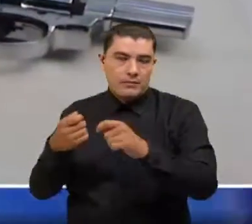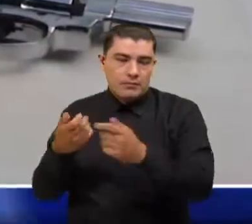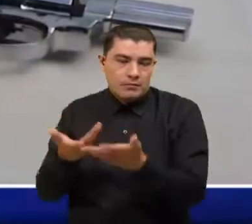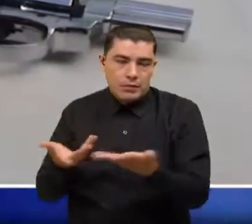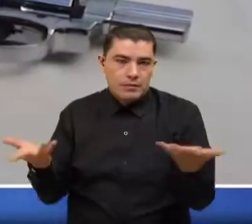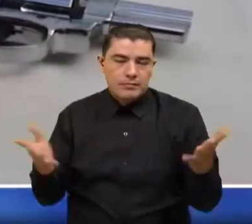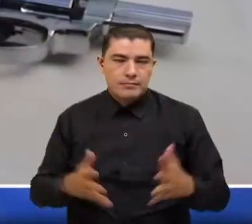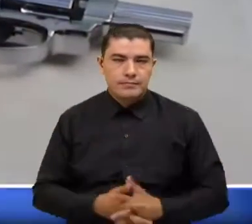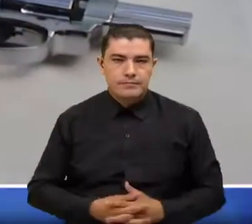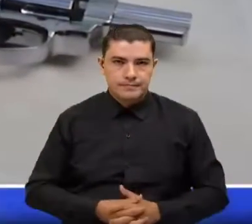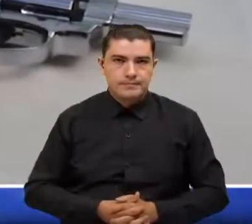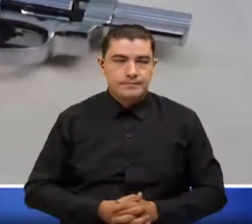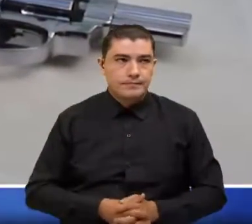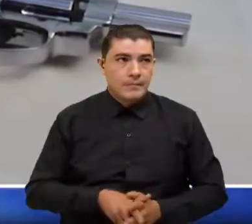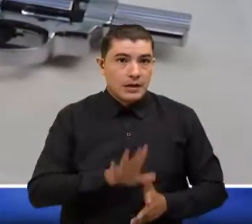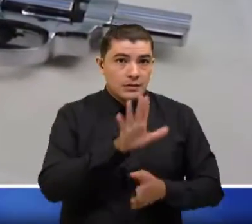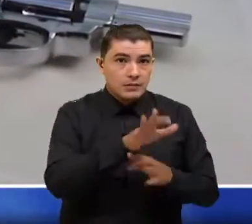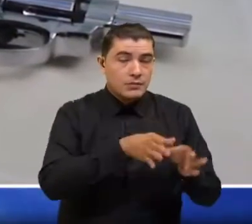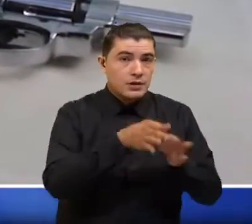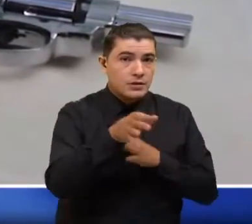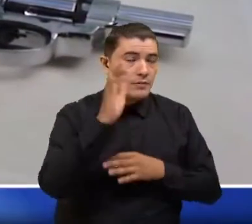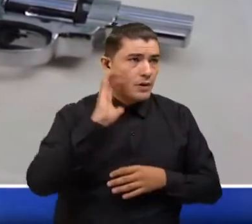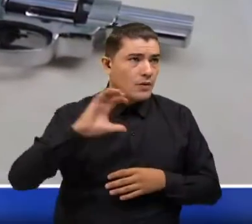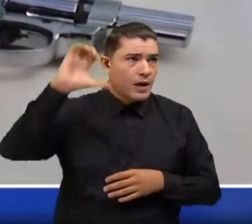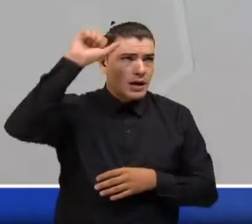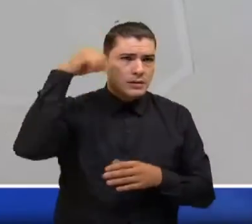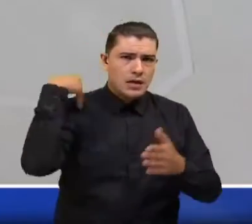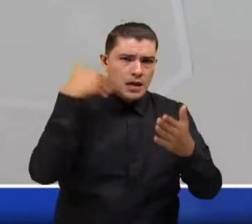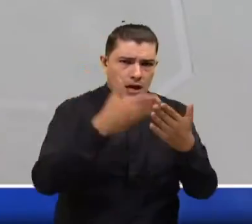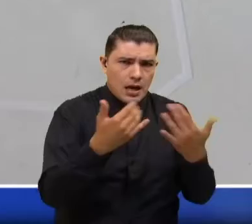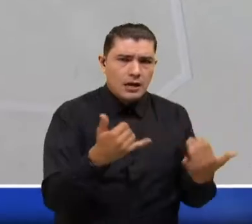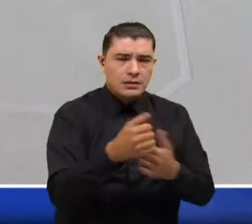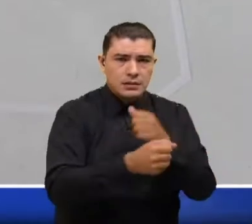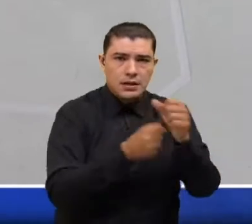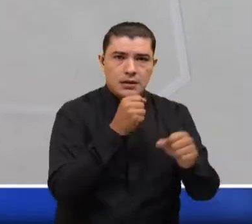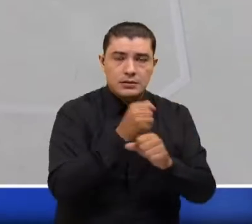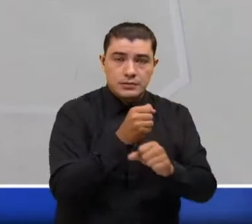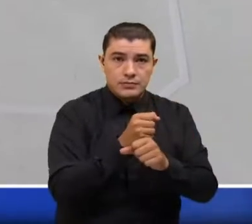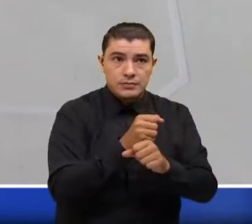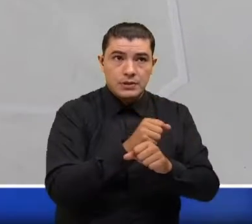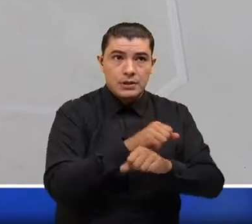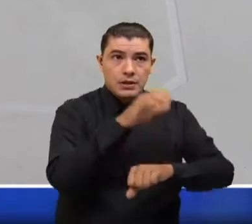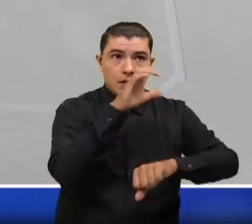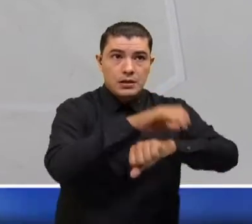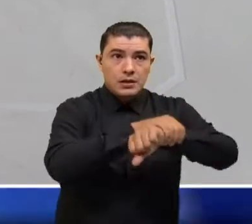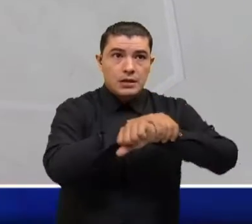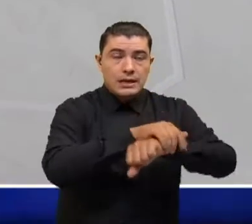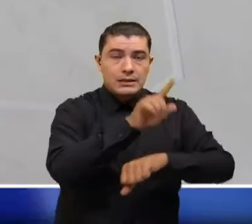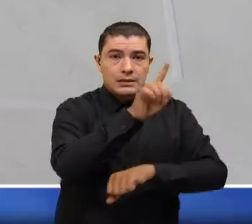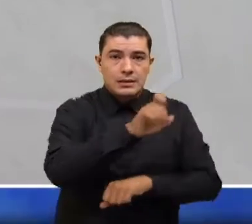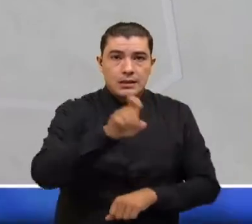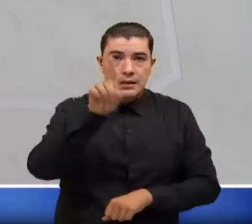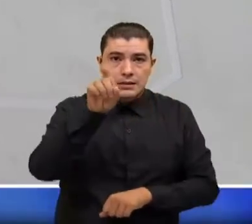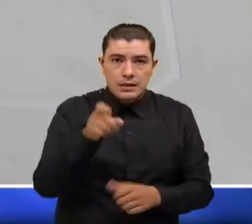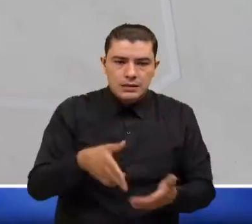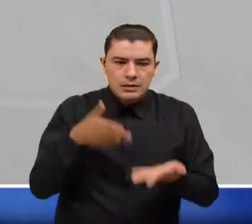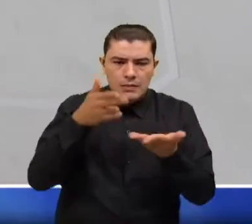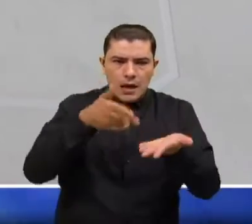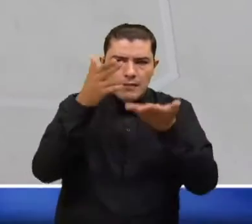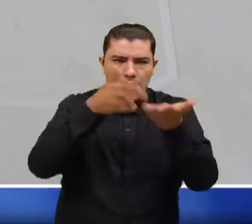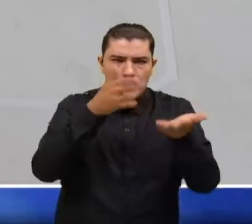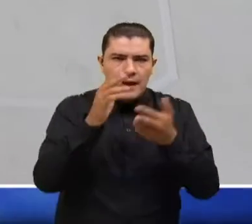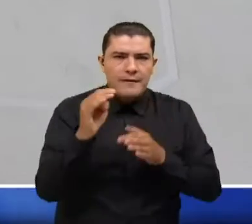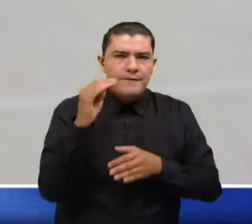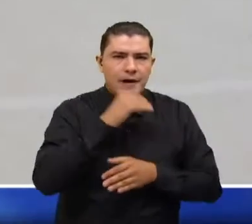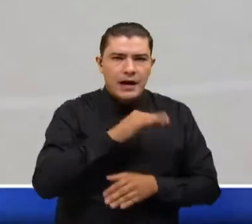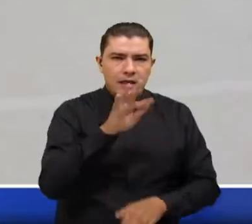Y en el municipio de Ocaña, lo que va corrido del año, las autoridades han logrado la incautación de 66 armas traumáticas. Así lo anunció el